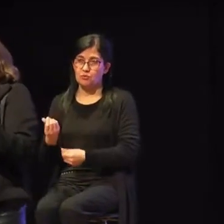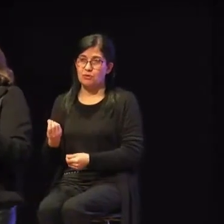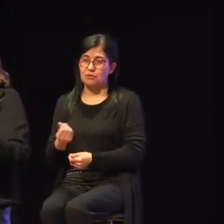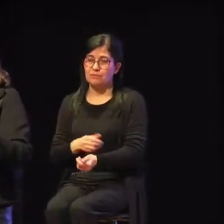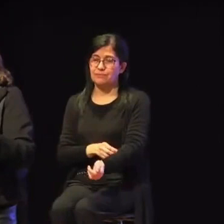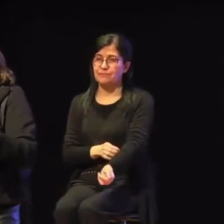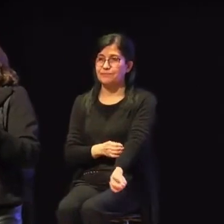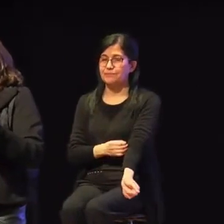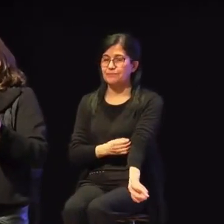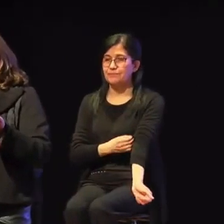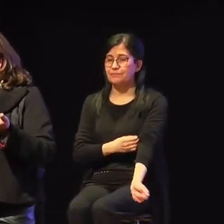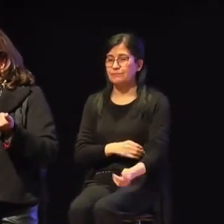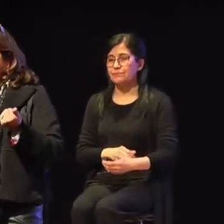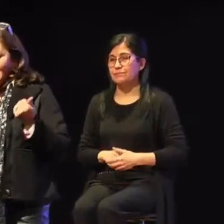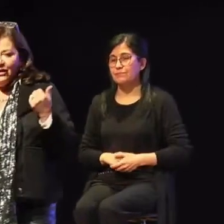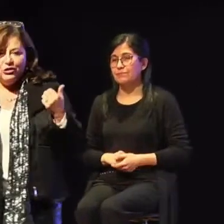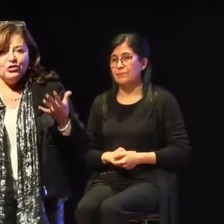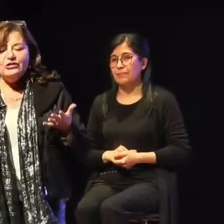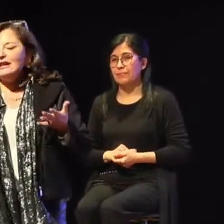plata.